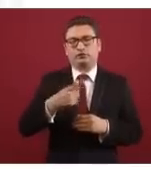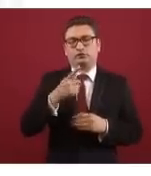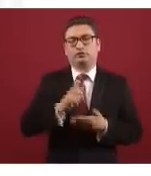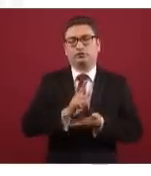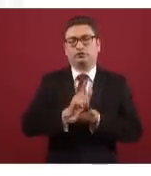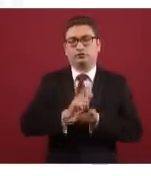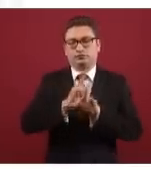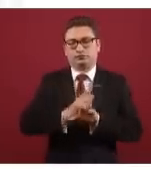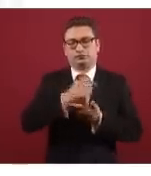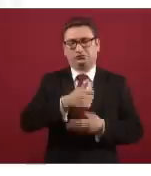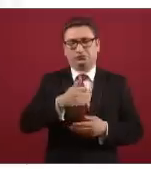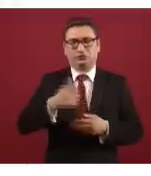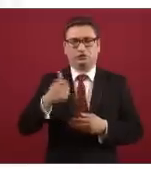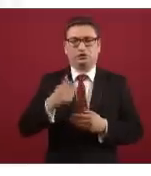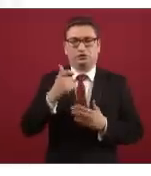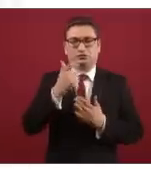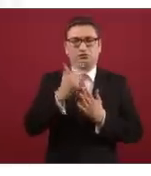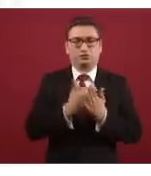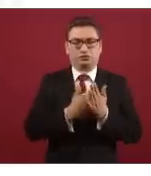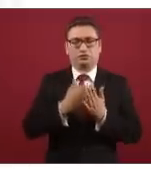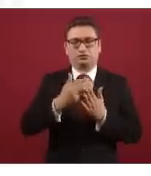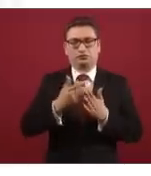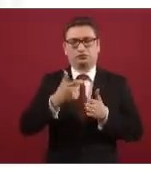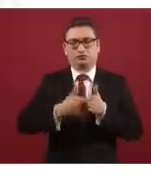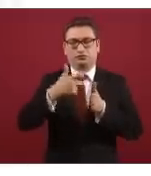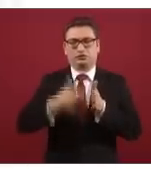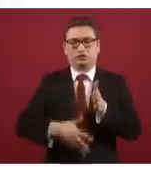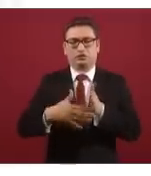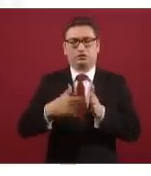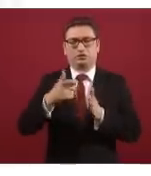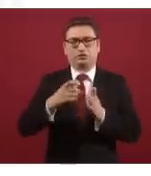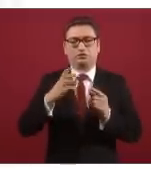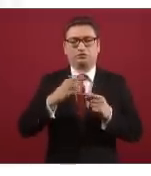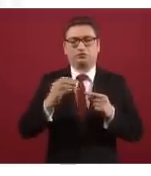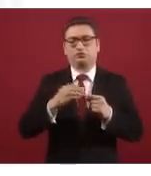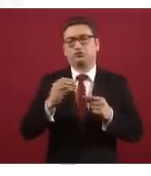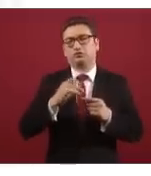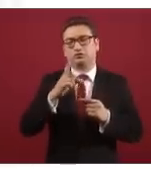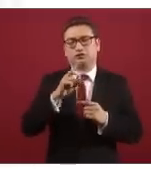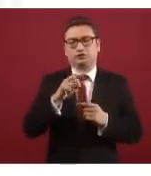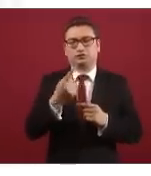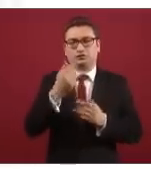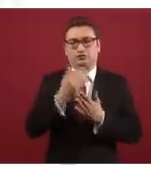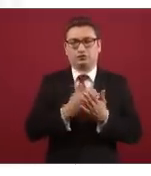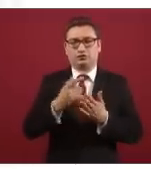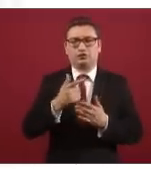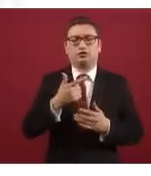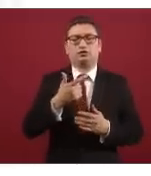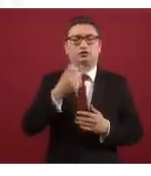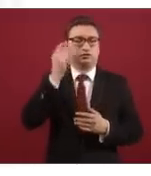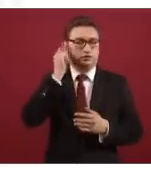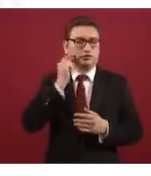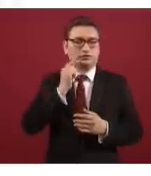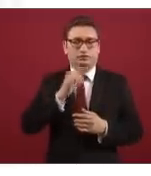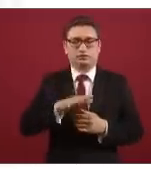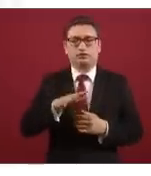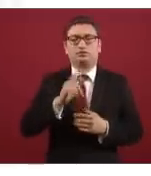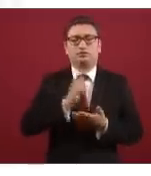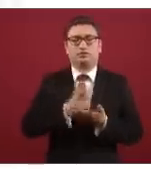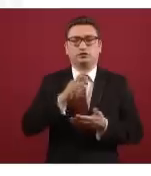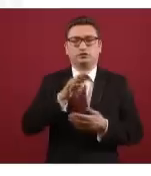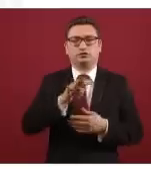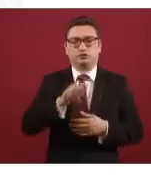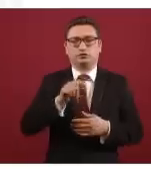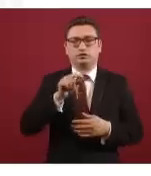litro, y el más bajo, con un margen de 31 centavos en Igualapa, Guerrero, a 19 pesos con